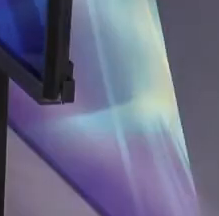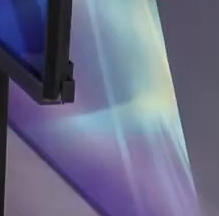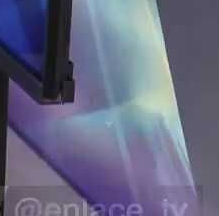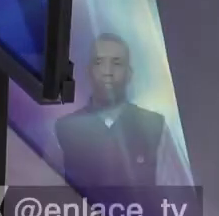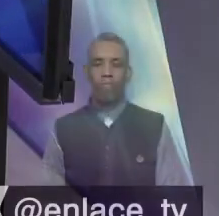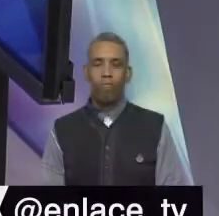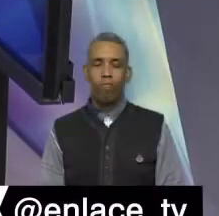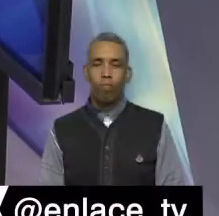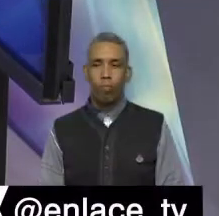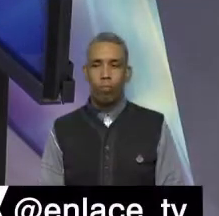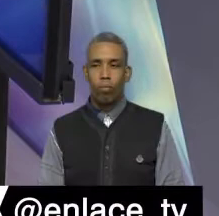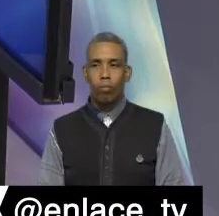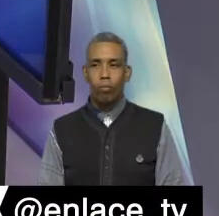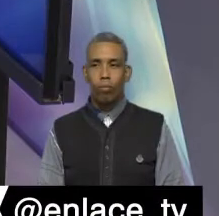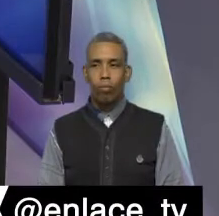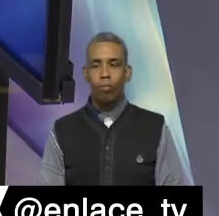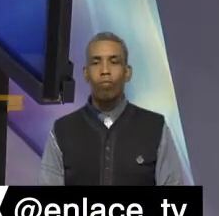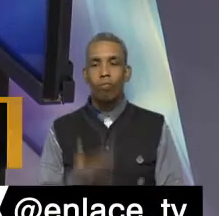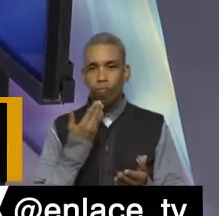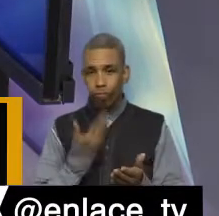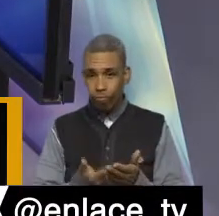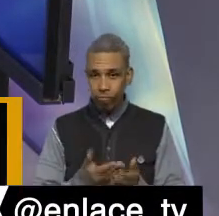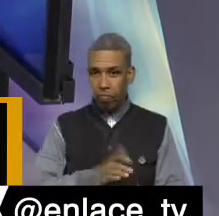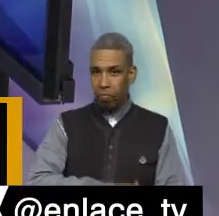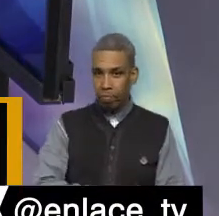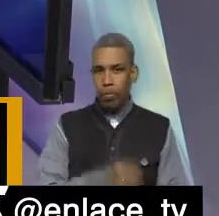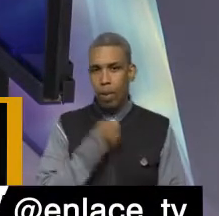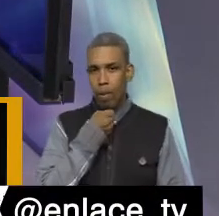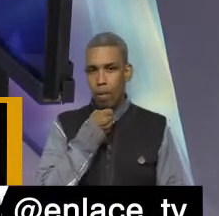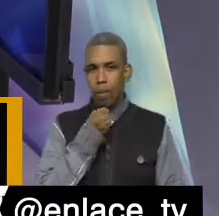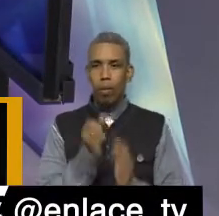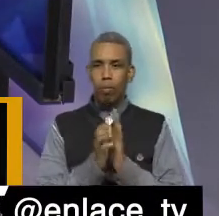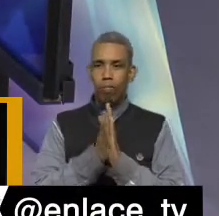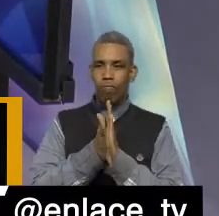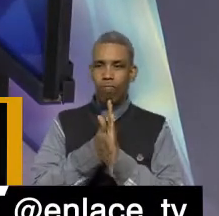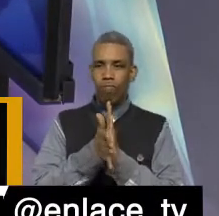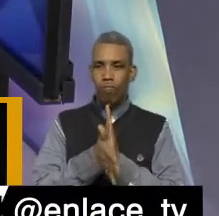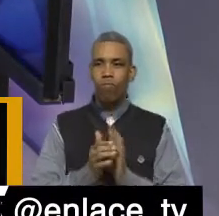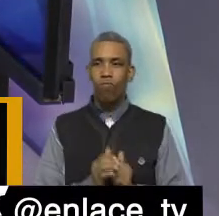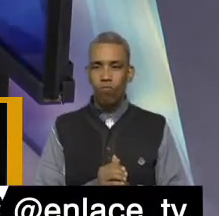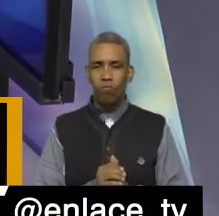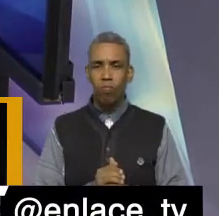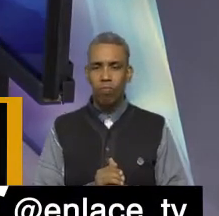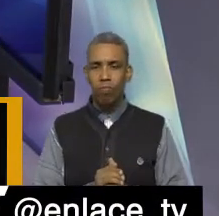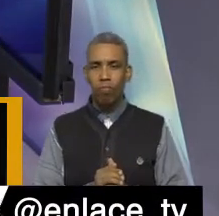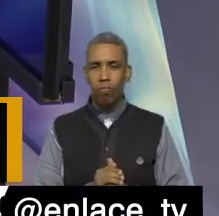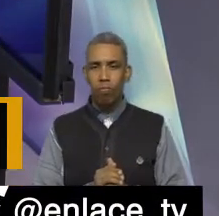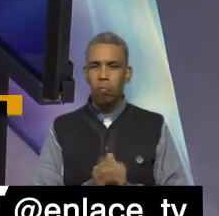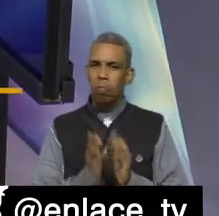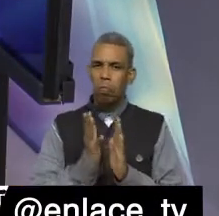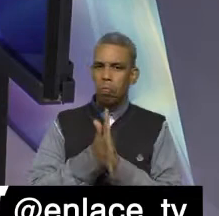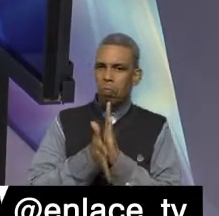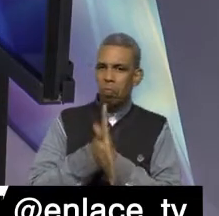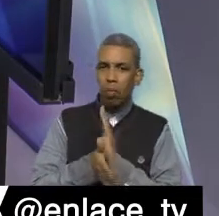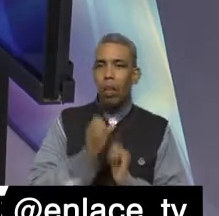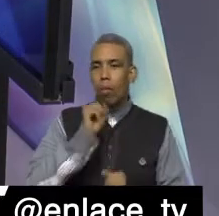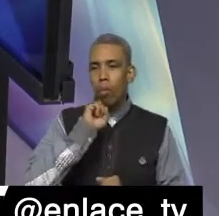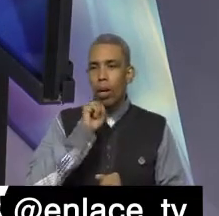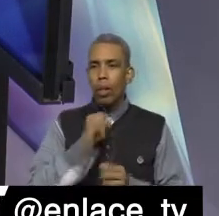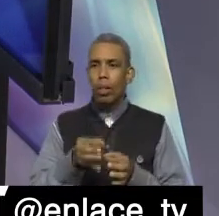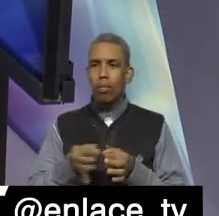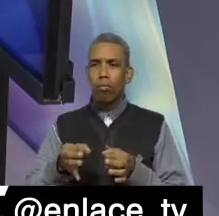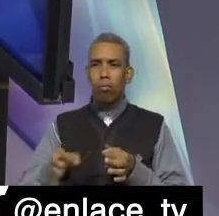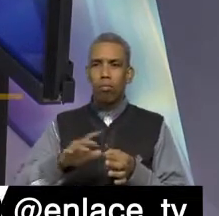Buenas tardes, bienvenidos a una emisión más de Enlace Noticias, lo que usted quiere ver para estar bien informados de lo que pasa en la ciudad y